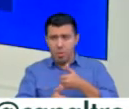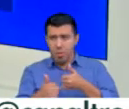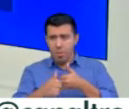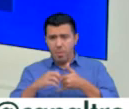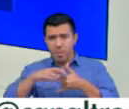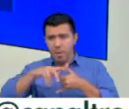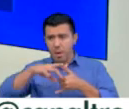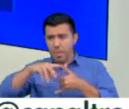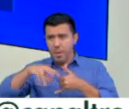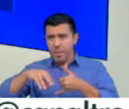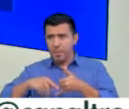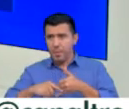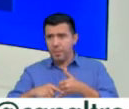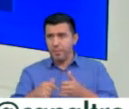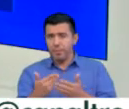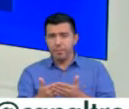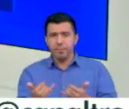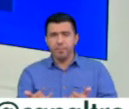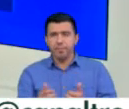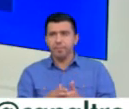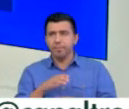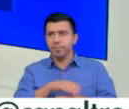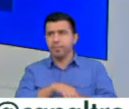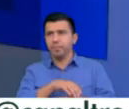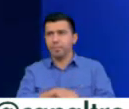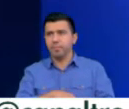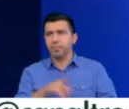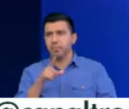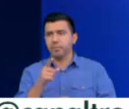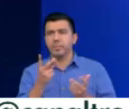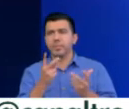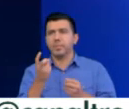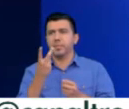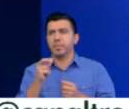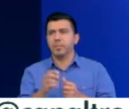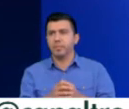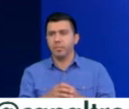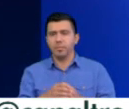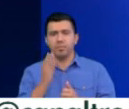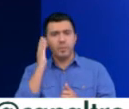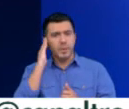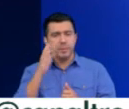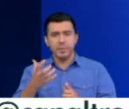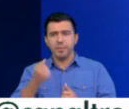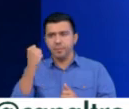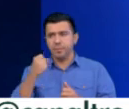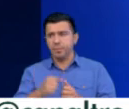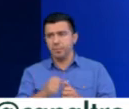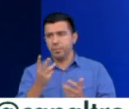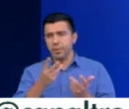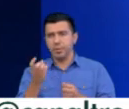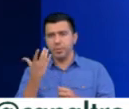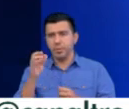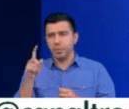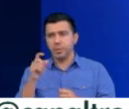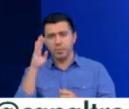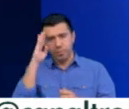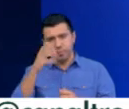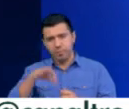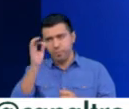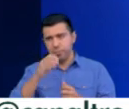que llaman la atención. Capturas por este delito, 770, equipos recuperados, 856 y